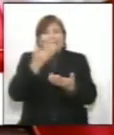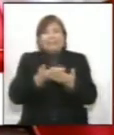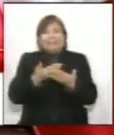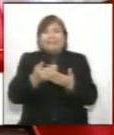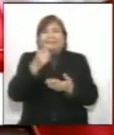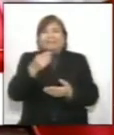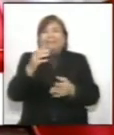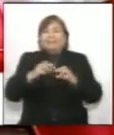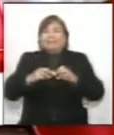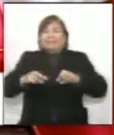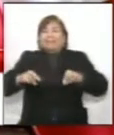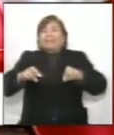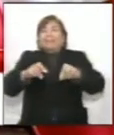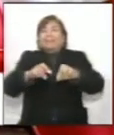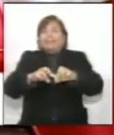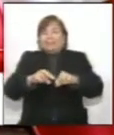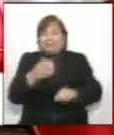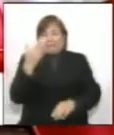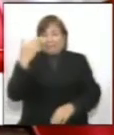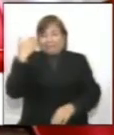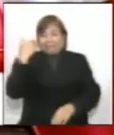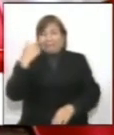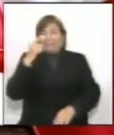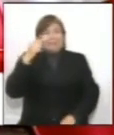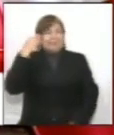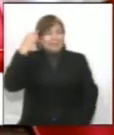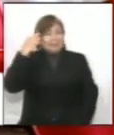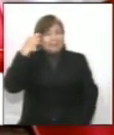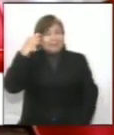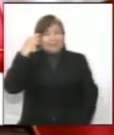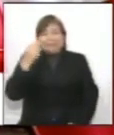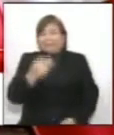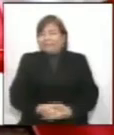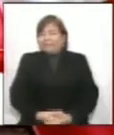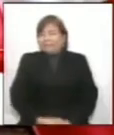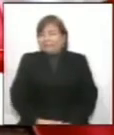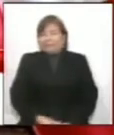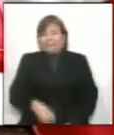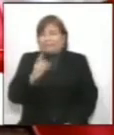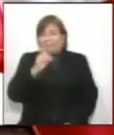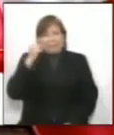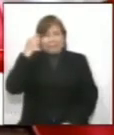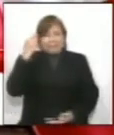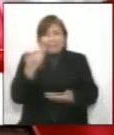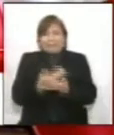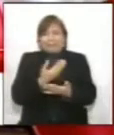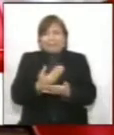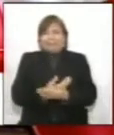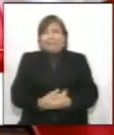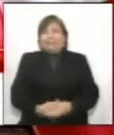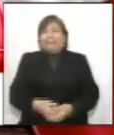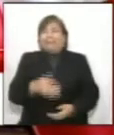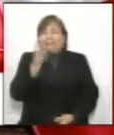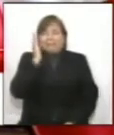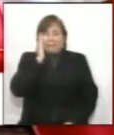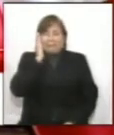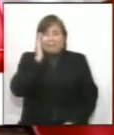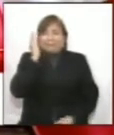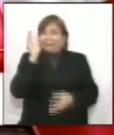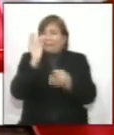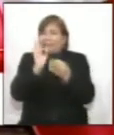él ha sido parlamentario. Él es un político ducho, no es un político nuevo. Y él sabe perfectamente